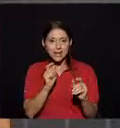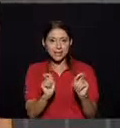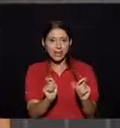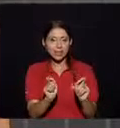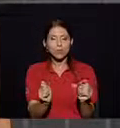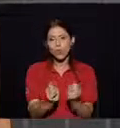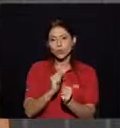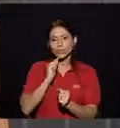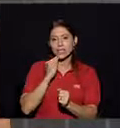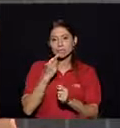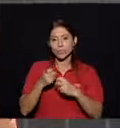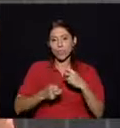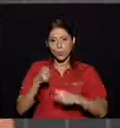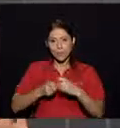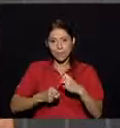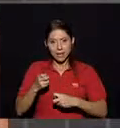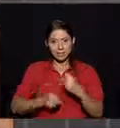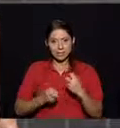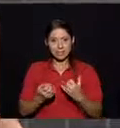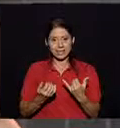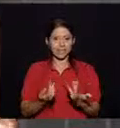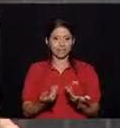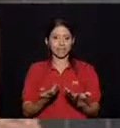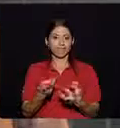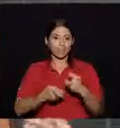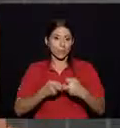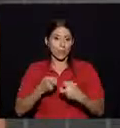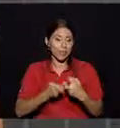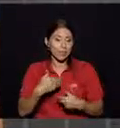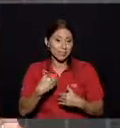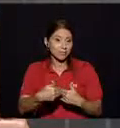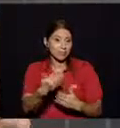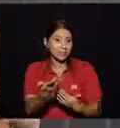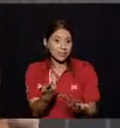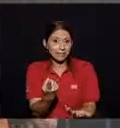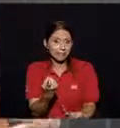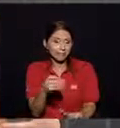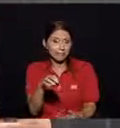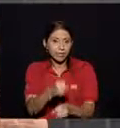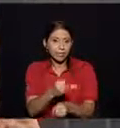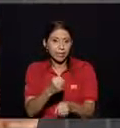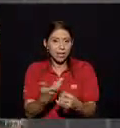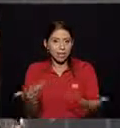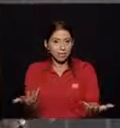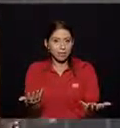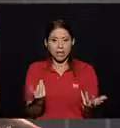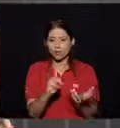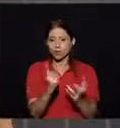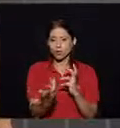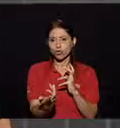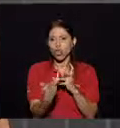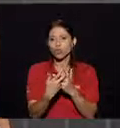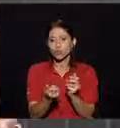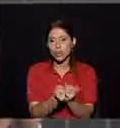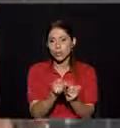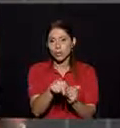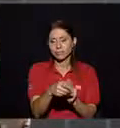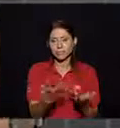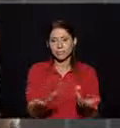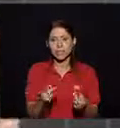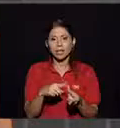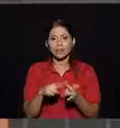perfil educativo y con serios problemas, digamos, que se traducen en estos problemas tal vez de empleabilidad de algún sector de la población que